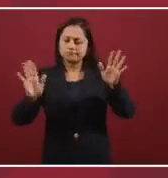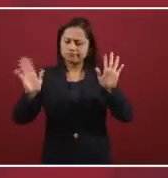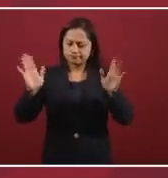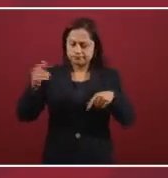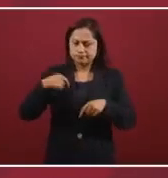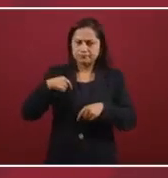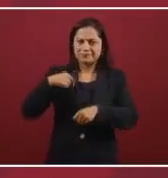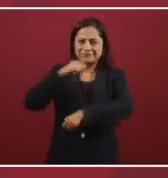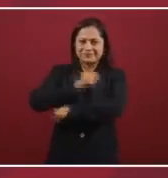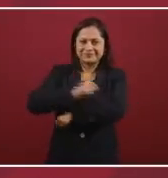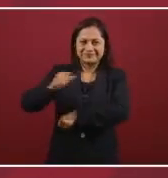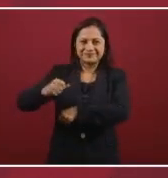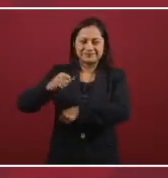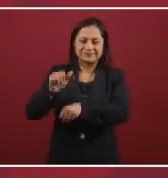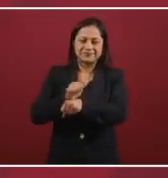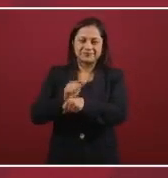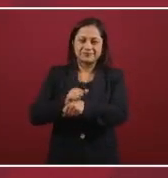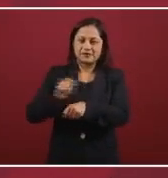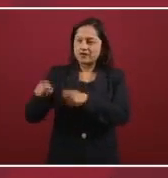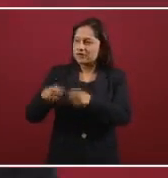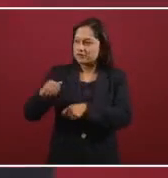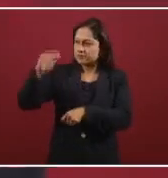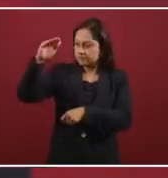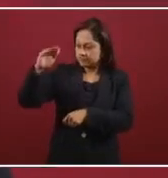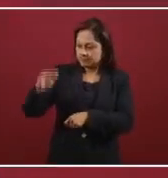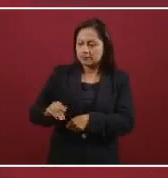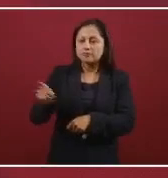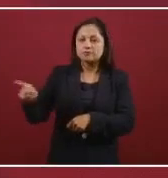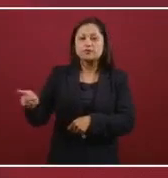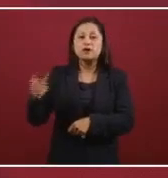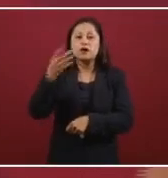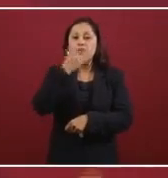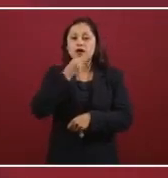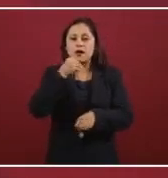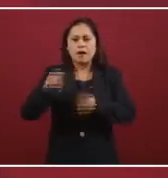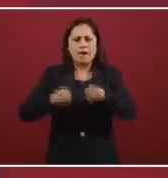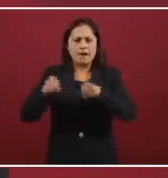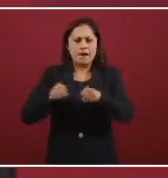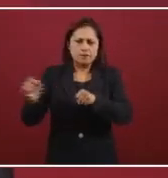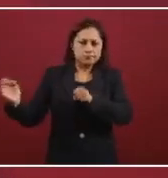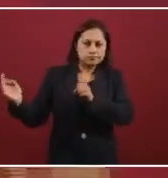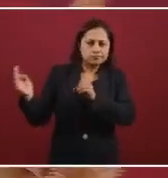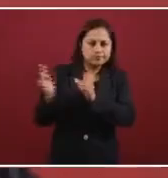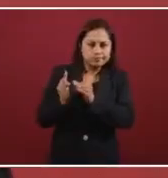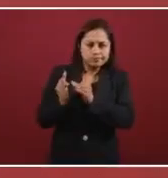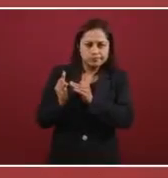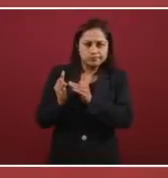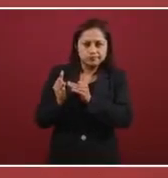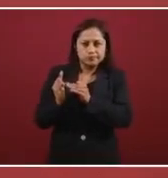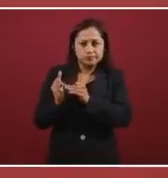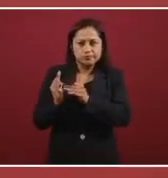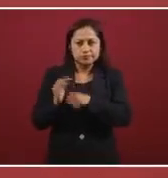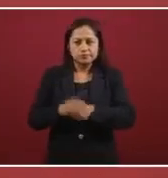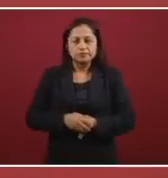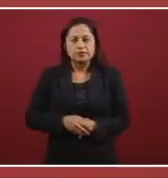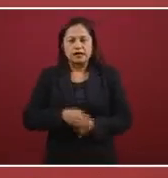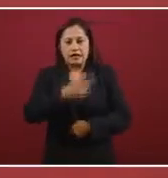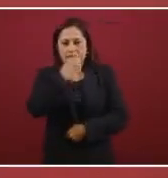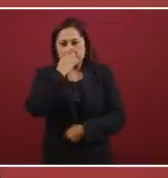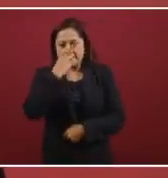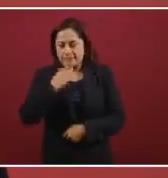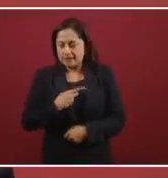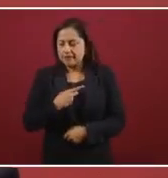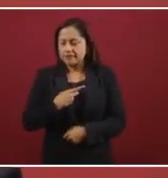vidrio y él le pedaleó fuerte y se acercó. No tienes derecho